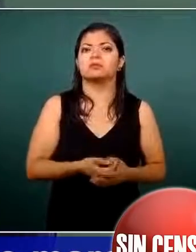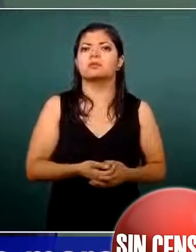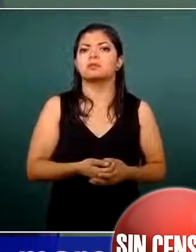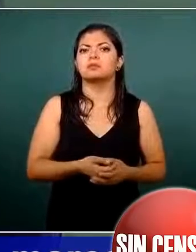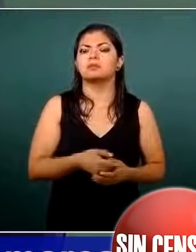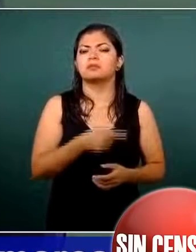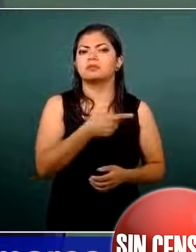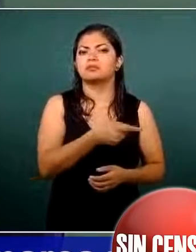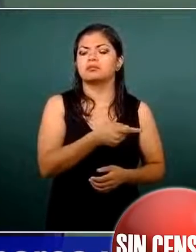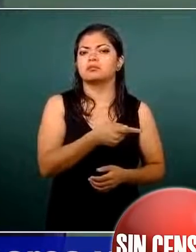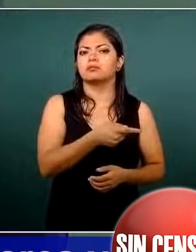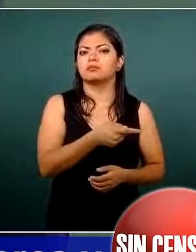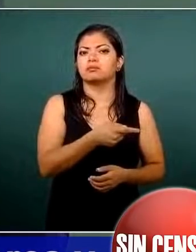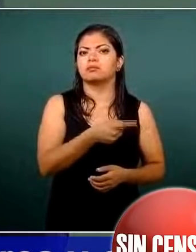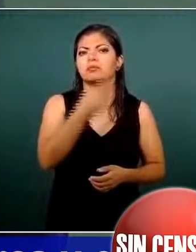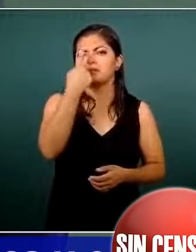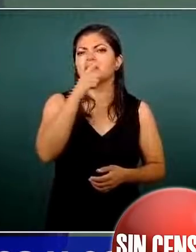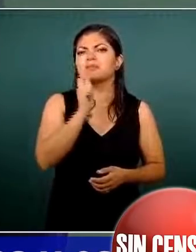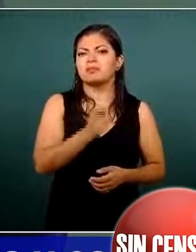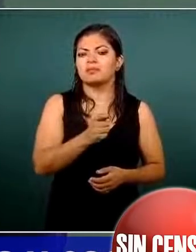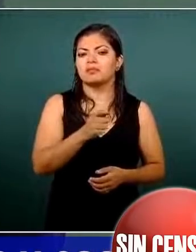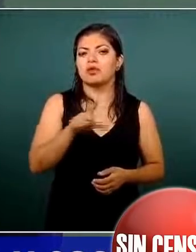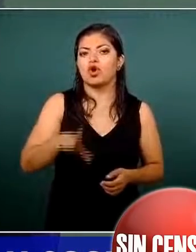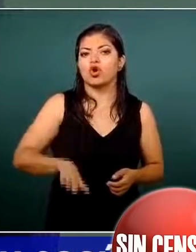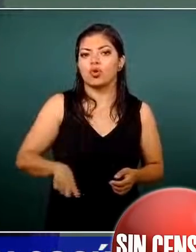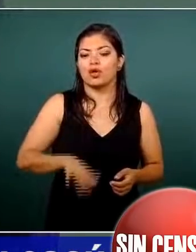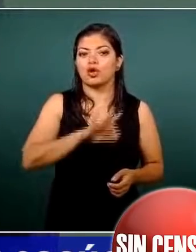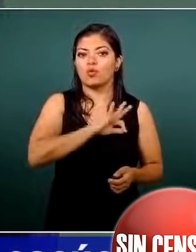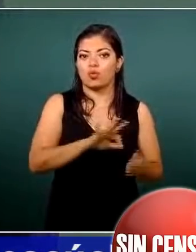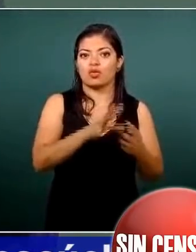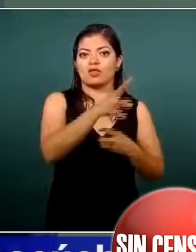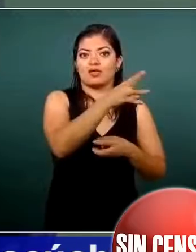para que los gobiernos puedan financiarse.